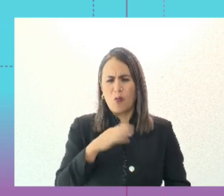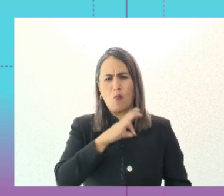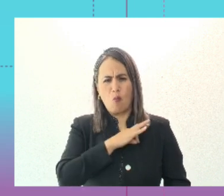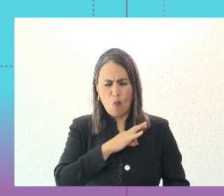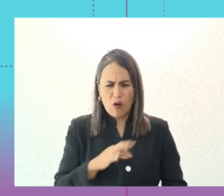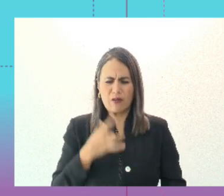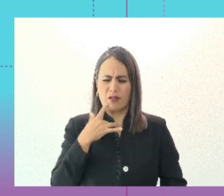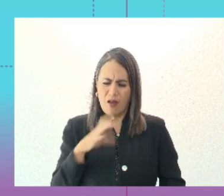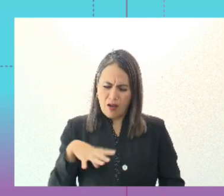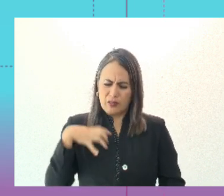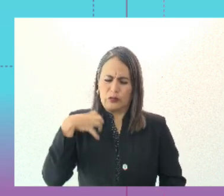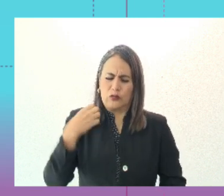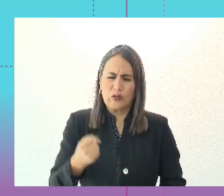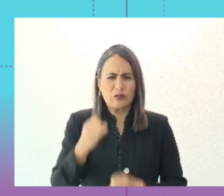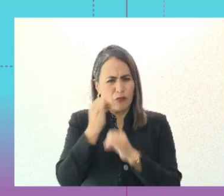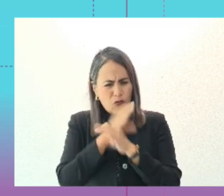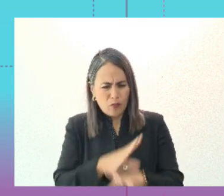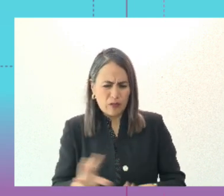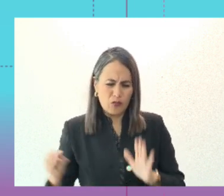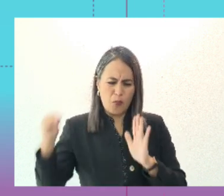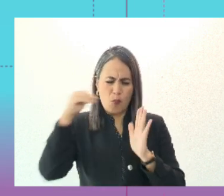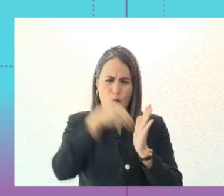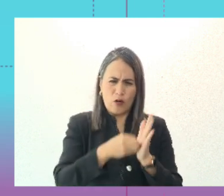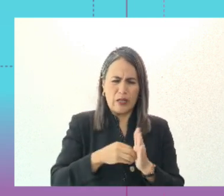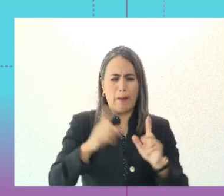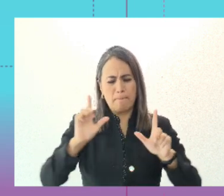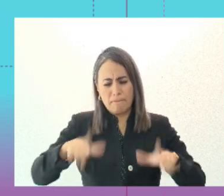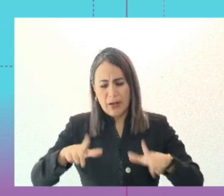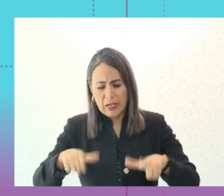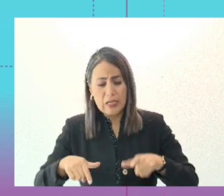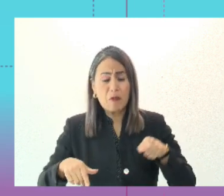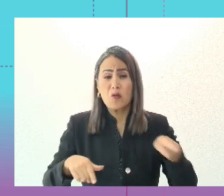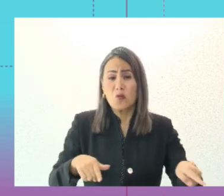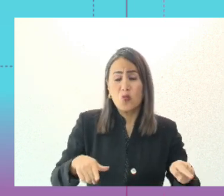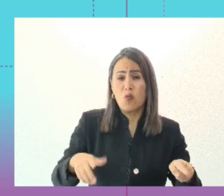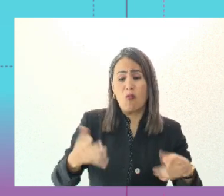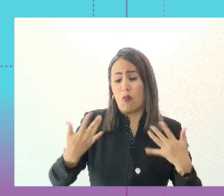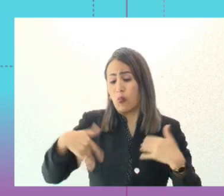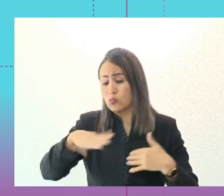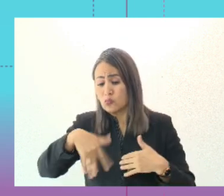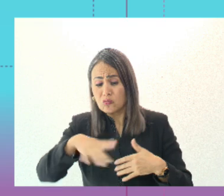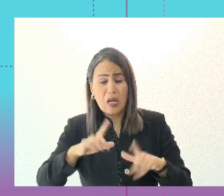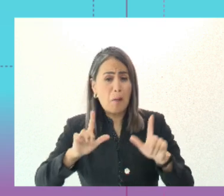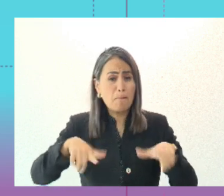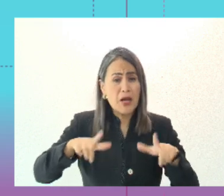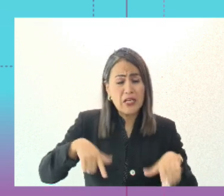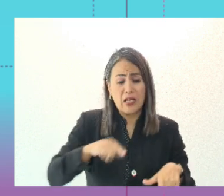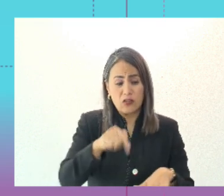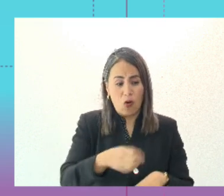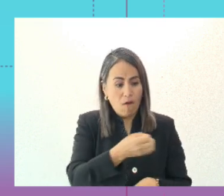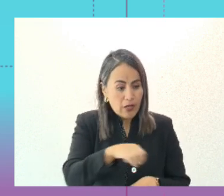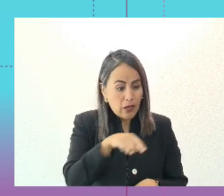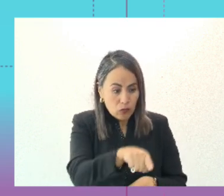todo lo que quieras en la página, pero si no vas y buscas a mi página, pues yo no puedo obligarte a que la leas,